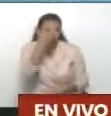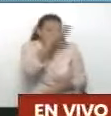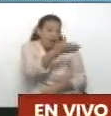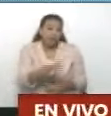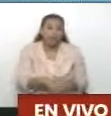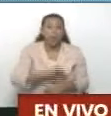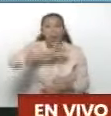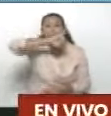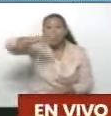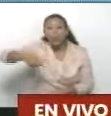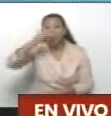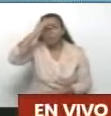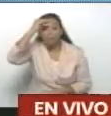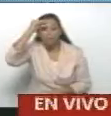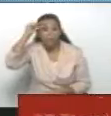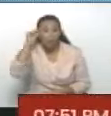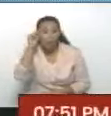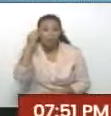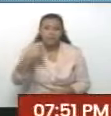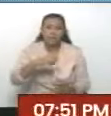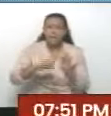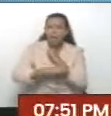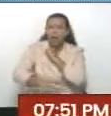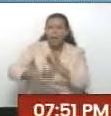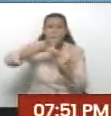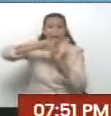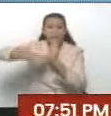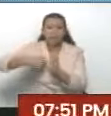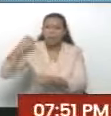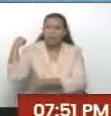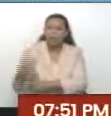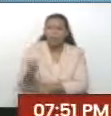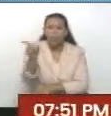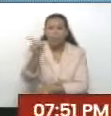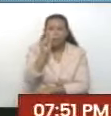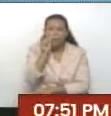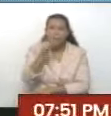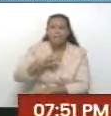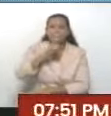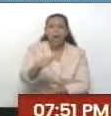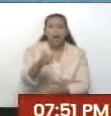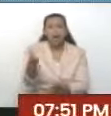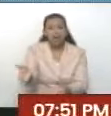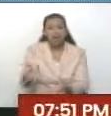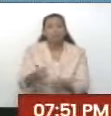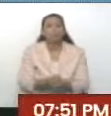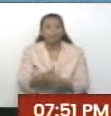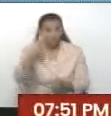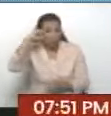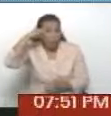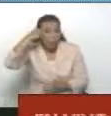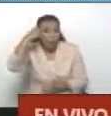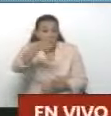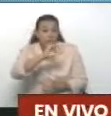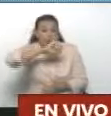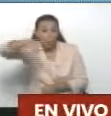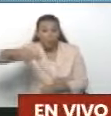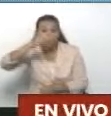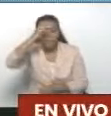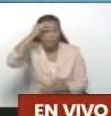Julio Borges, el bandido y ladrón, asesino de Julio Borges. ¿Ustedes se acuerdan de ese señor?